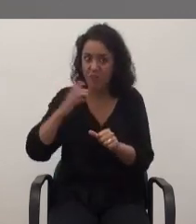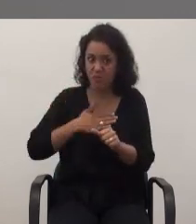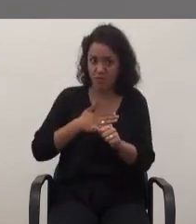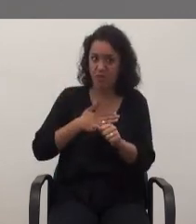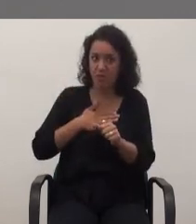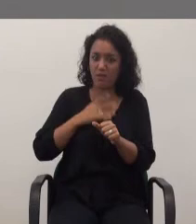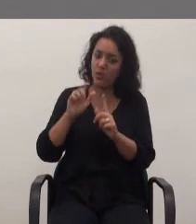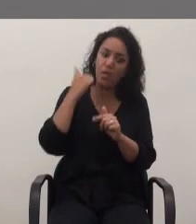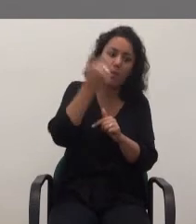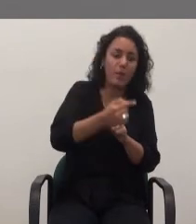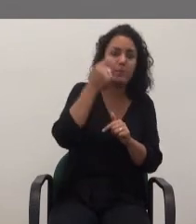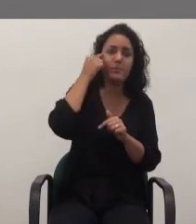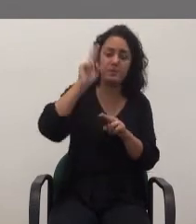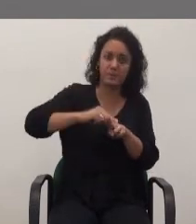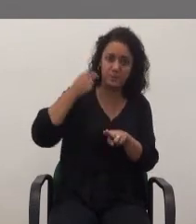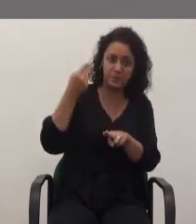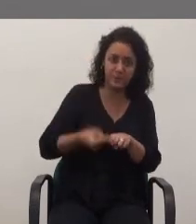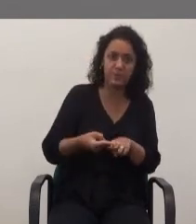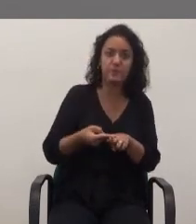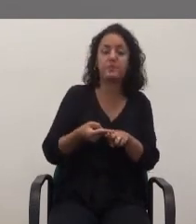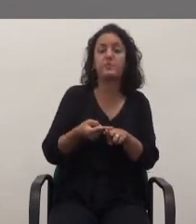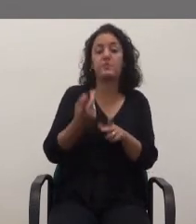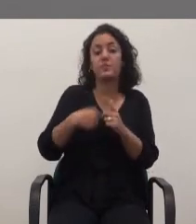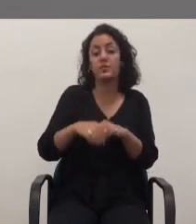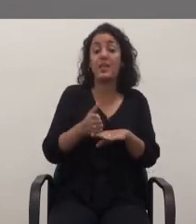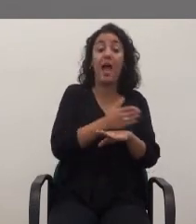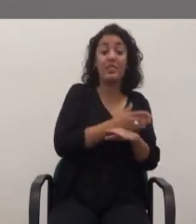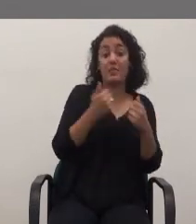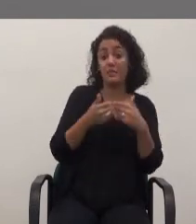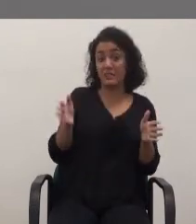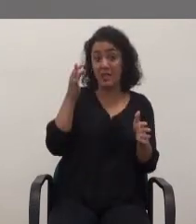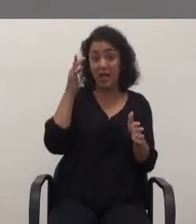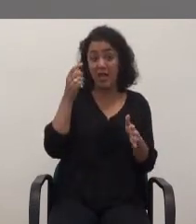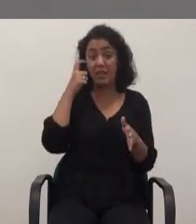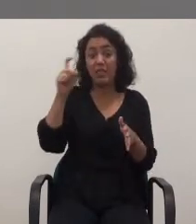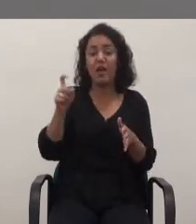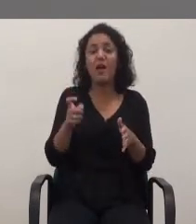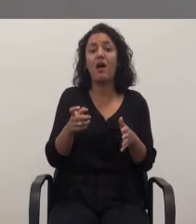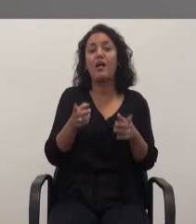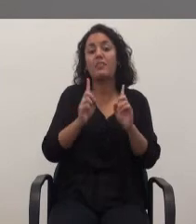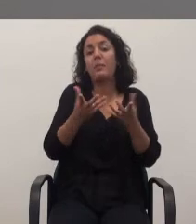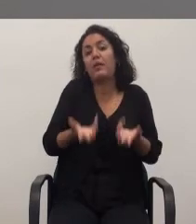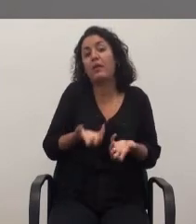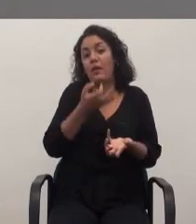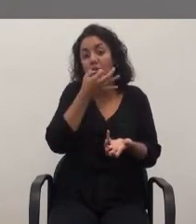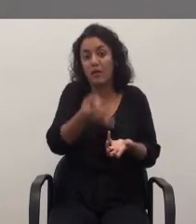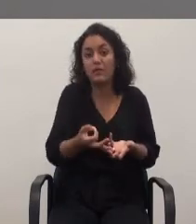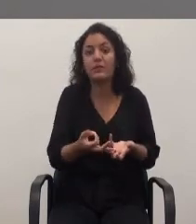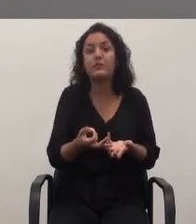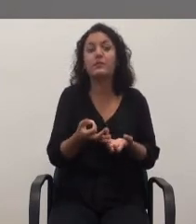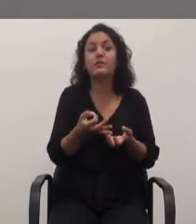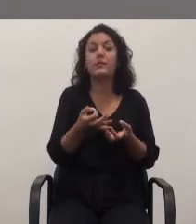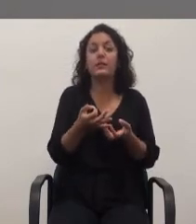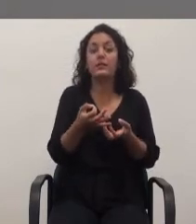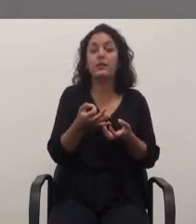Por otro lado, antes de contarles puntualmente las ideas, también en el momento de la elección no estaba presente, si